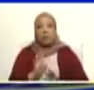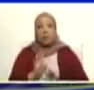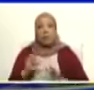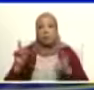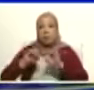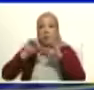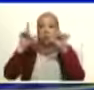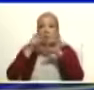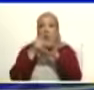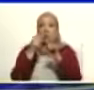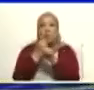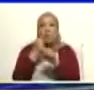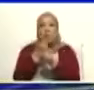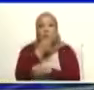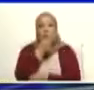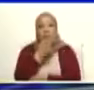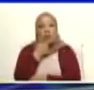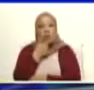fantástica, espectacular.